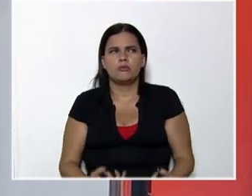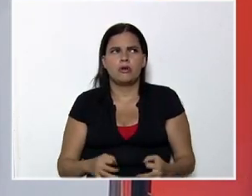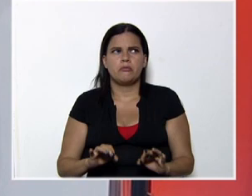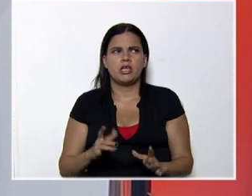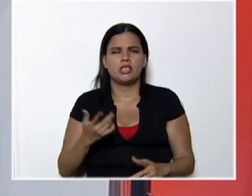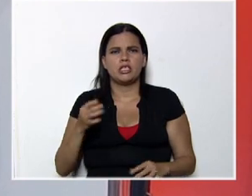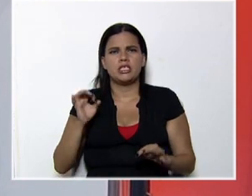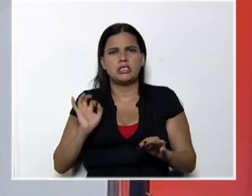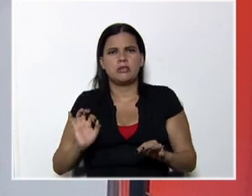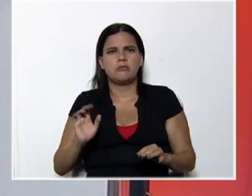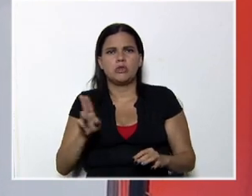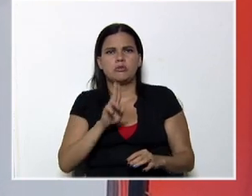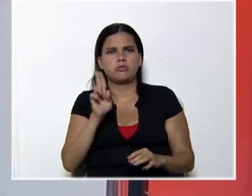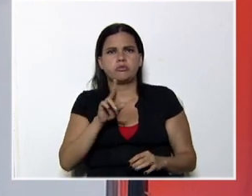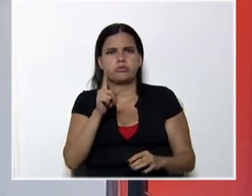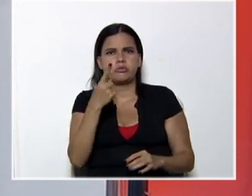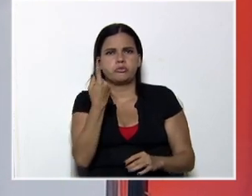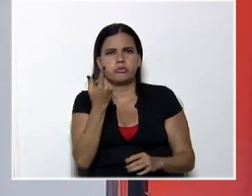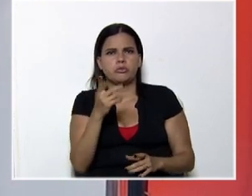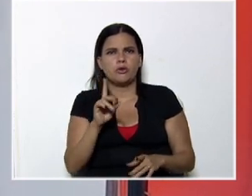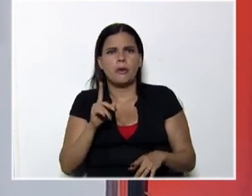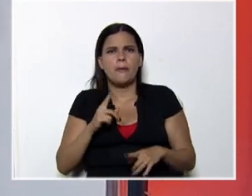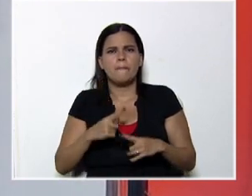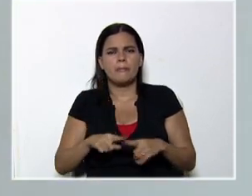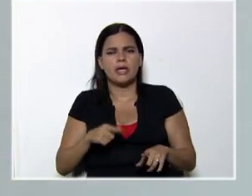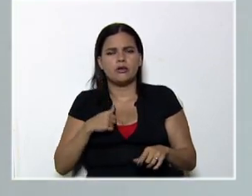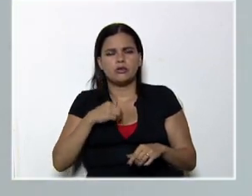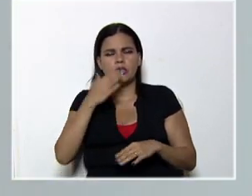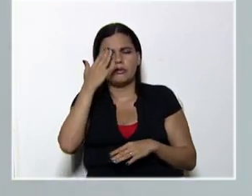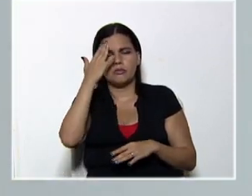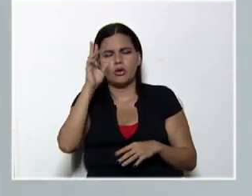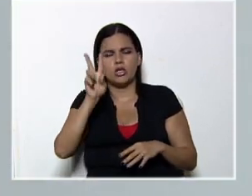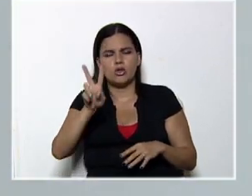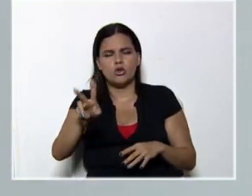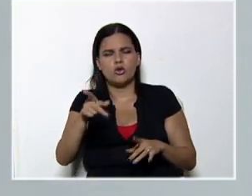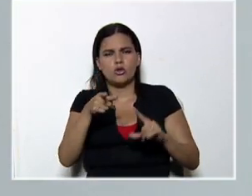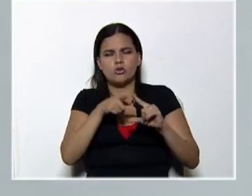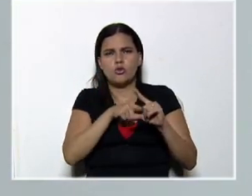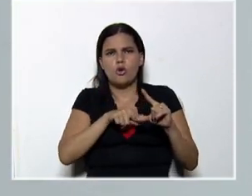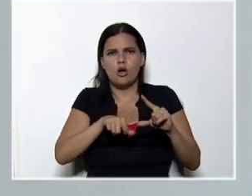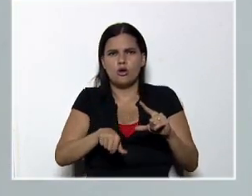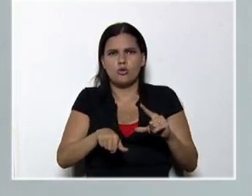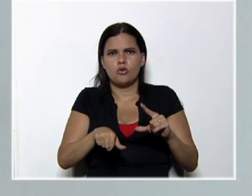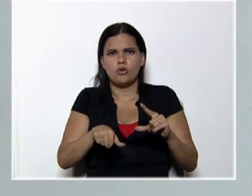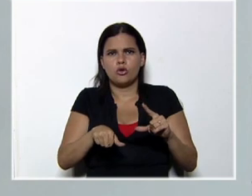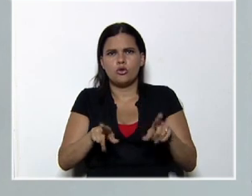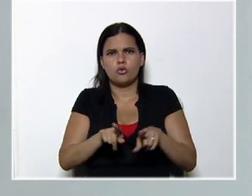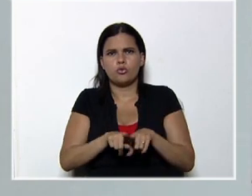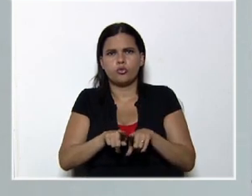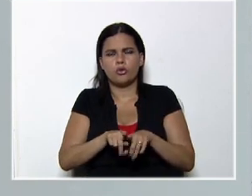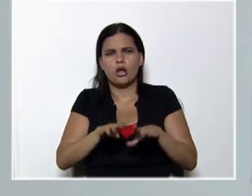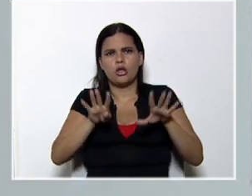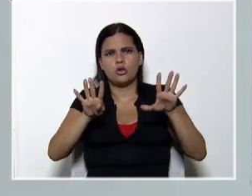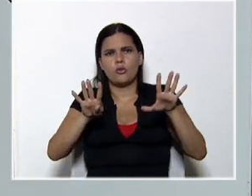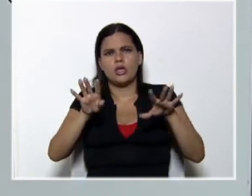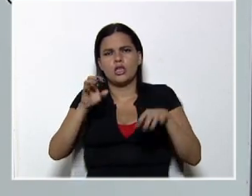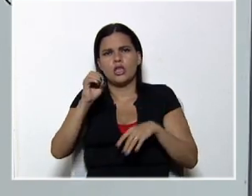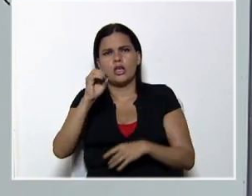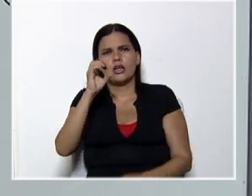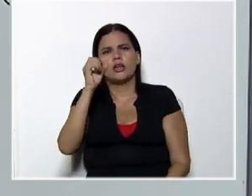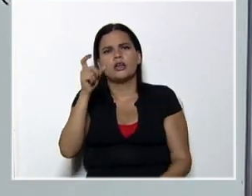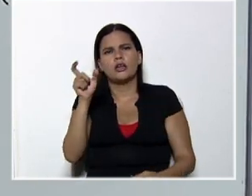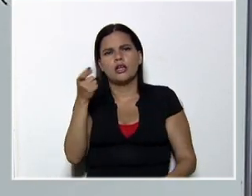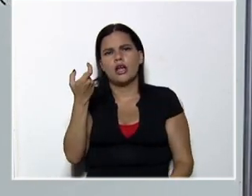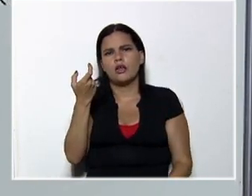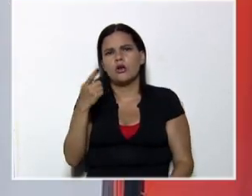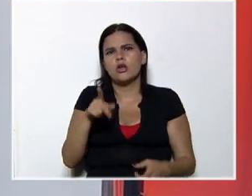este ángulo entonces y trabajaremos con uno solo. Dependiendo del ángulo que vamos a trabajar como referencia, vamos a